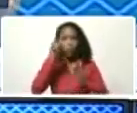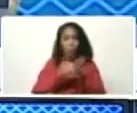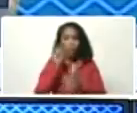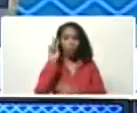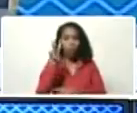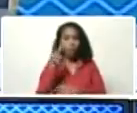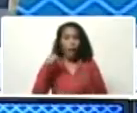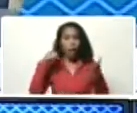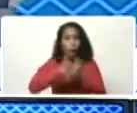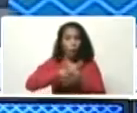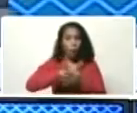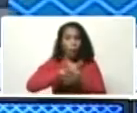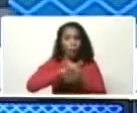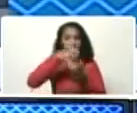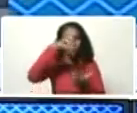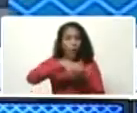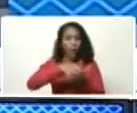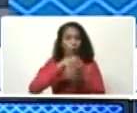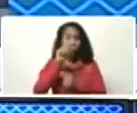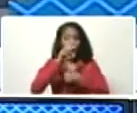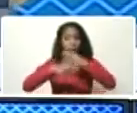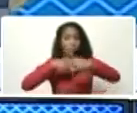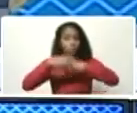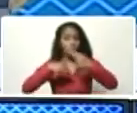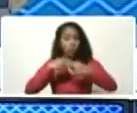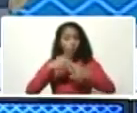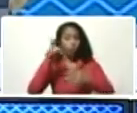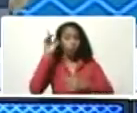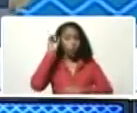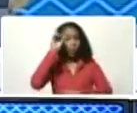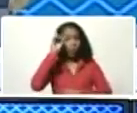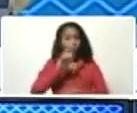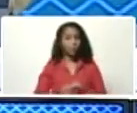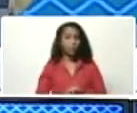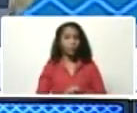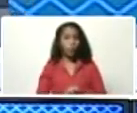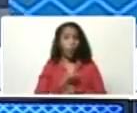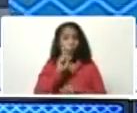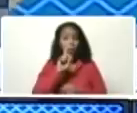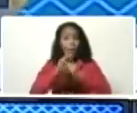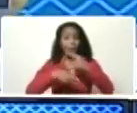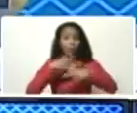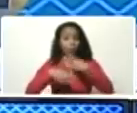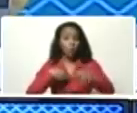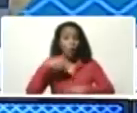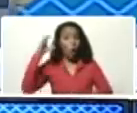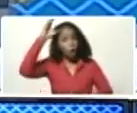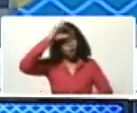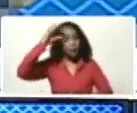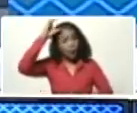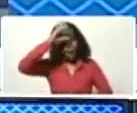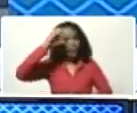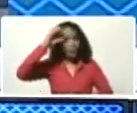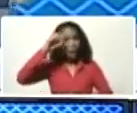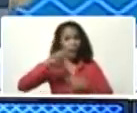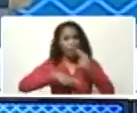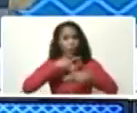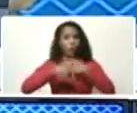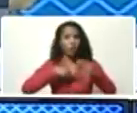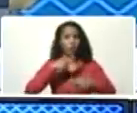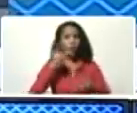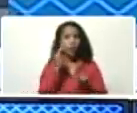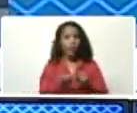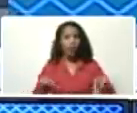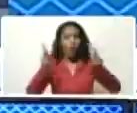al golpe de Estado. Una revolución doctrinaria, una revolución de la conciencia, una revolución de los